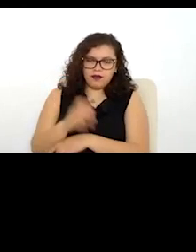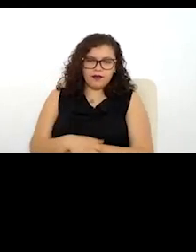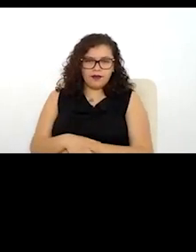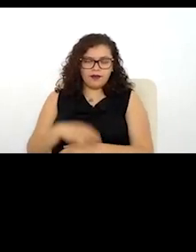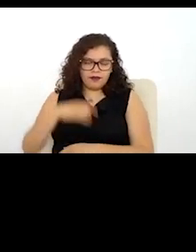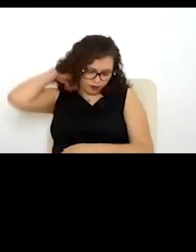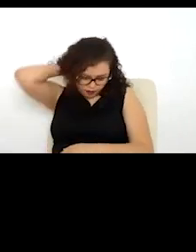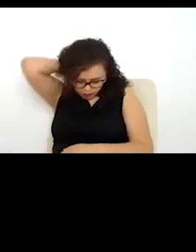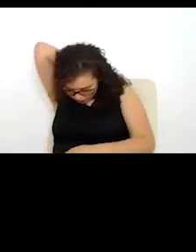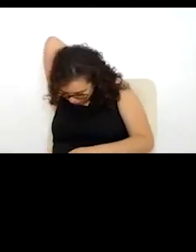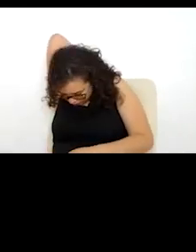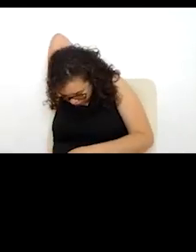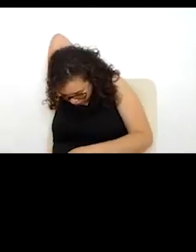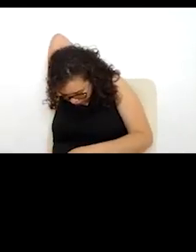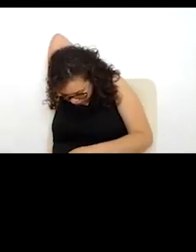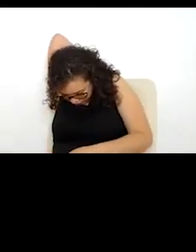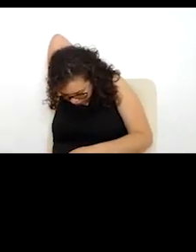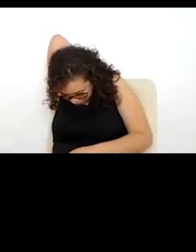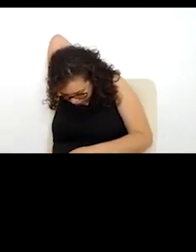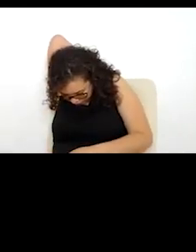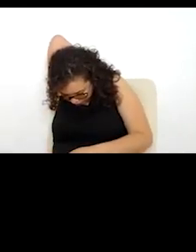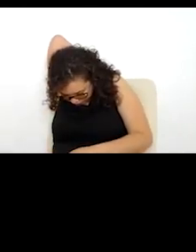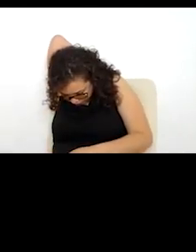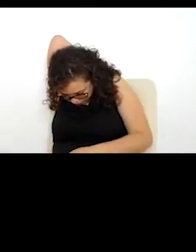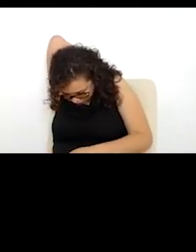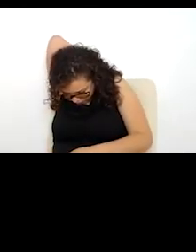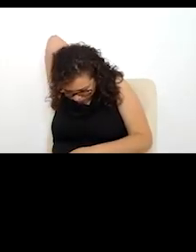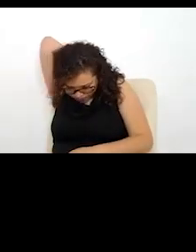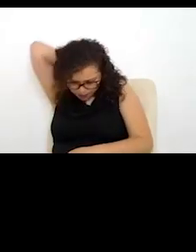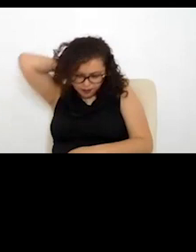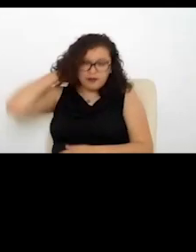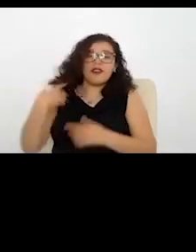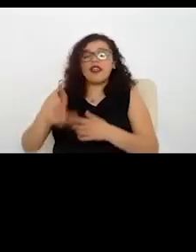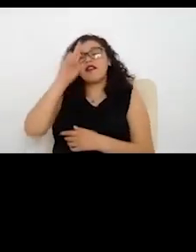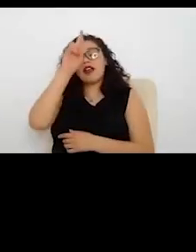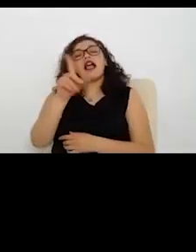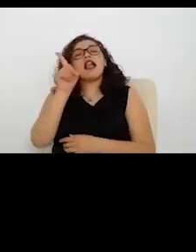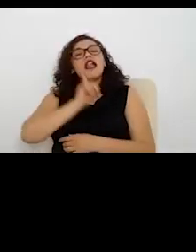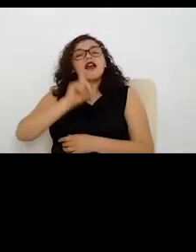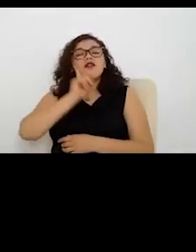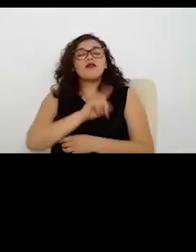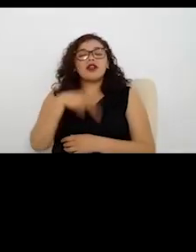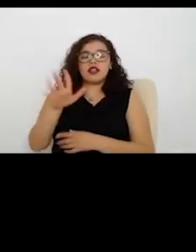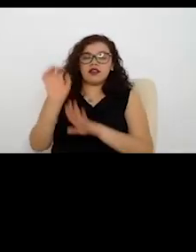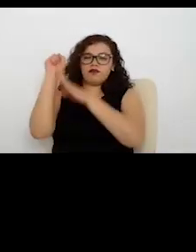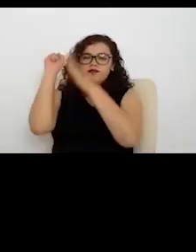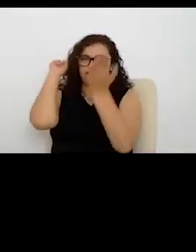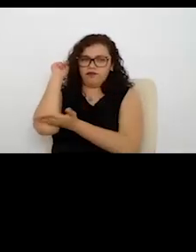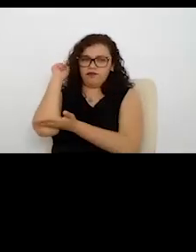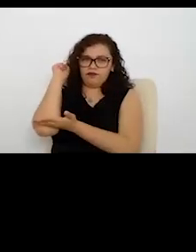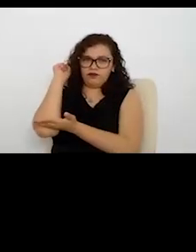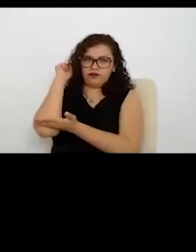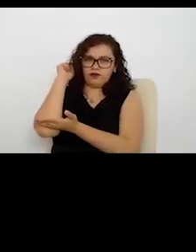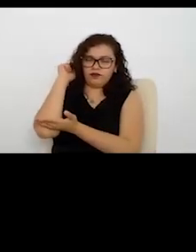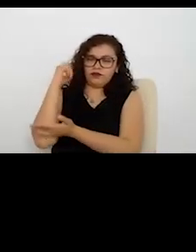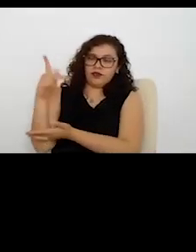sentido, de cierta forma se prohíbe que las mujeres que se encuentran en estado de gestación lleven a cabo labores